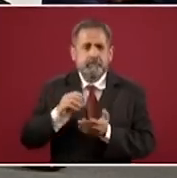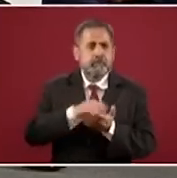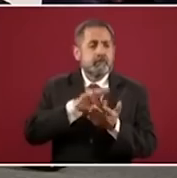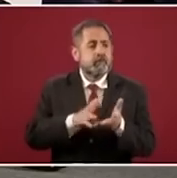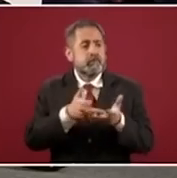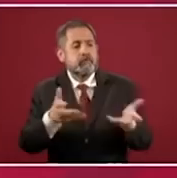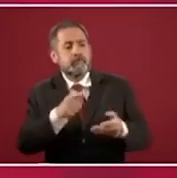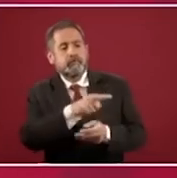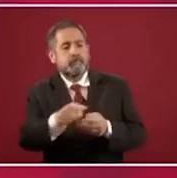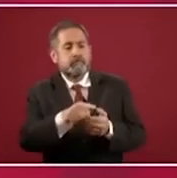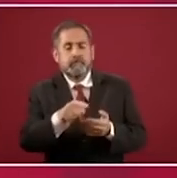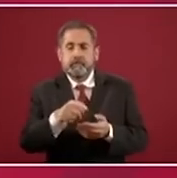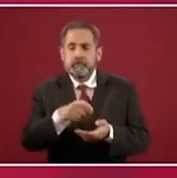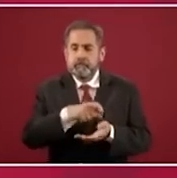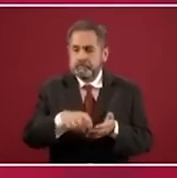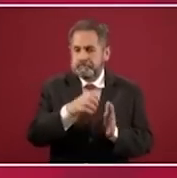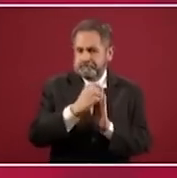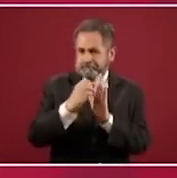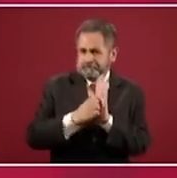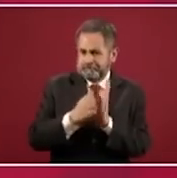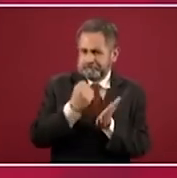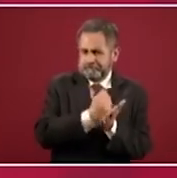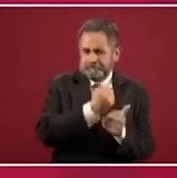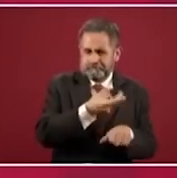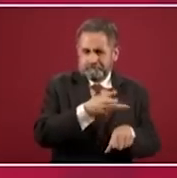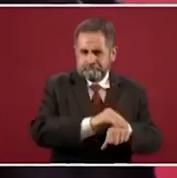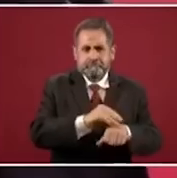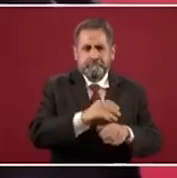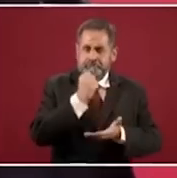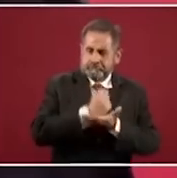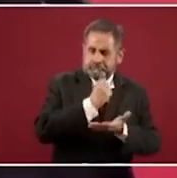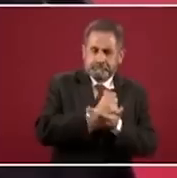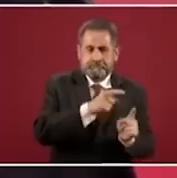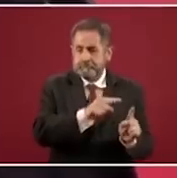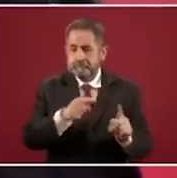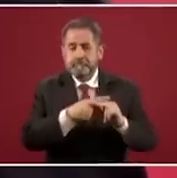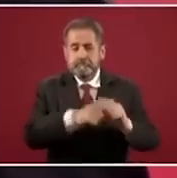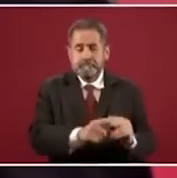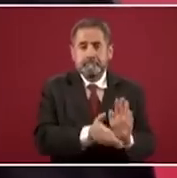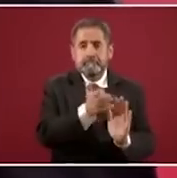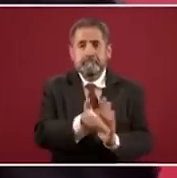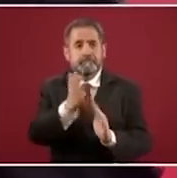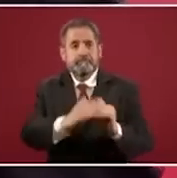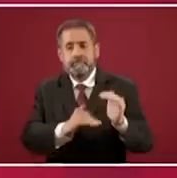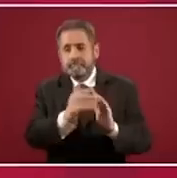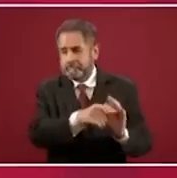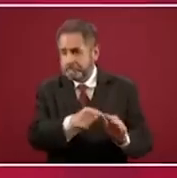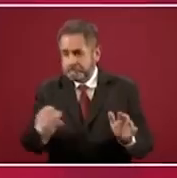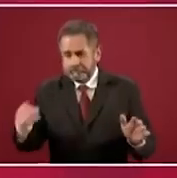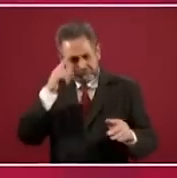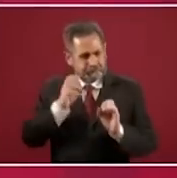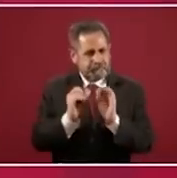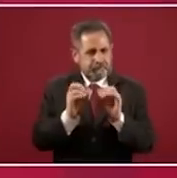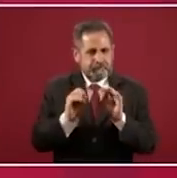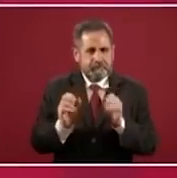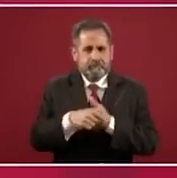terrenos y poder construir, iniciar la construcción de las sucursales del Banco